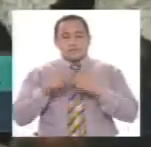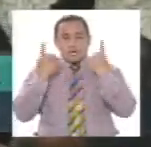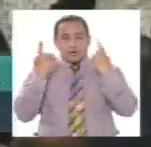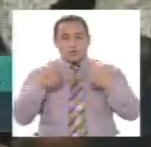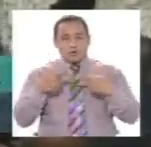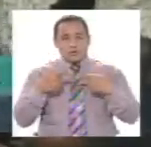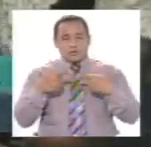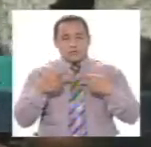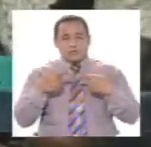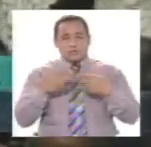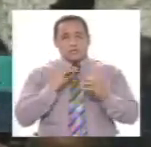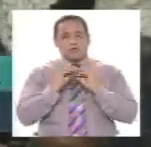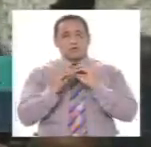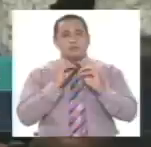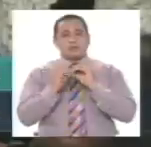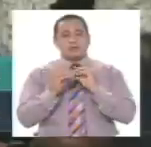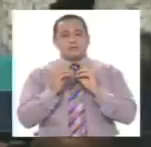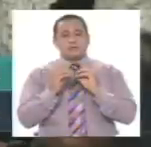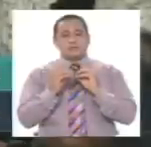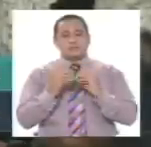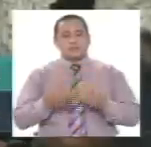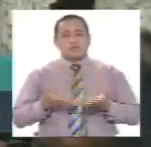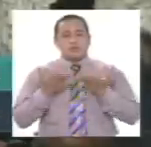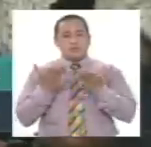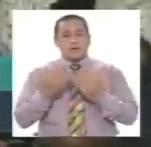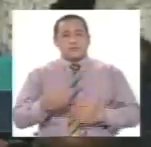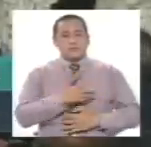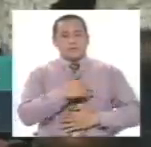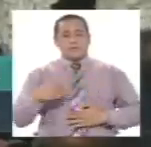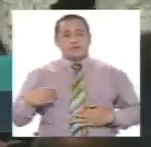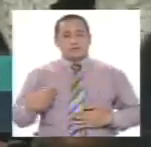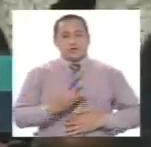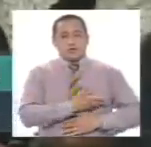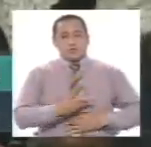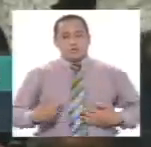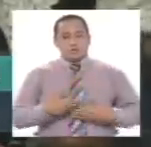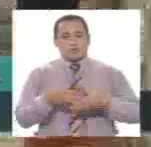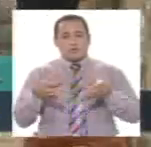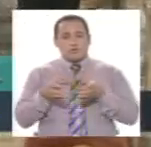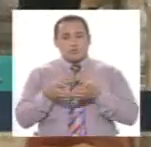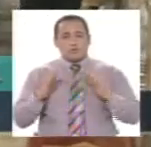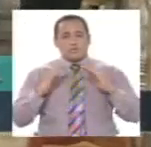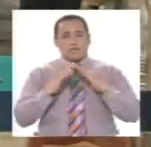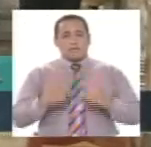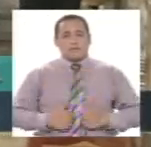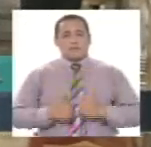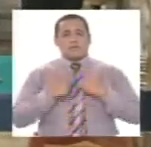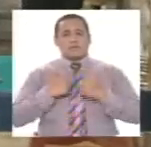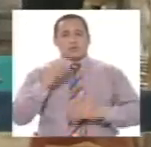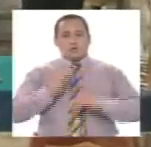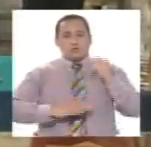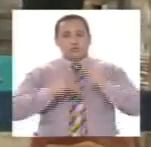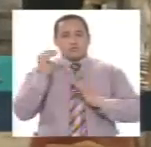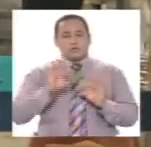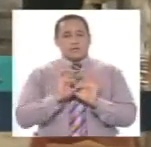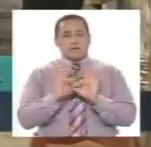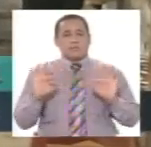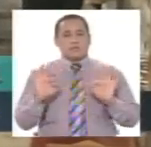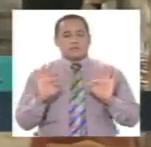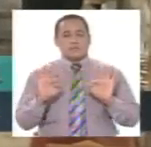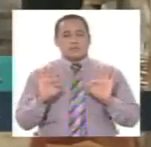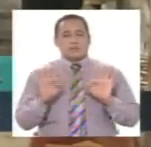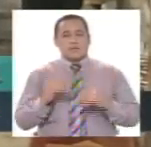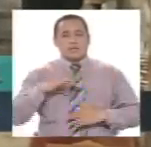estando acordado, se resuelve nombrar Ministro de Estado en el Despacho de Vivienda, Construcción y